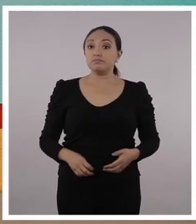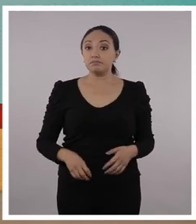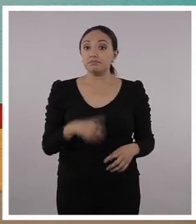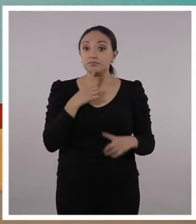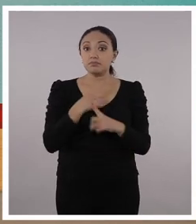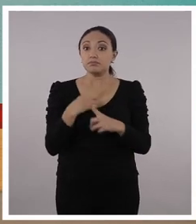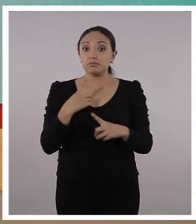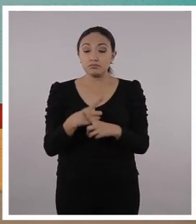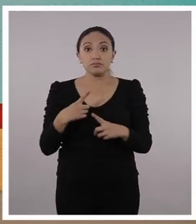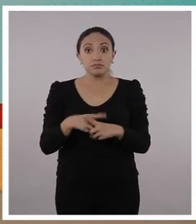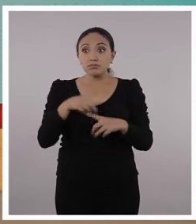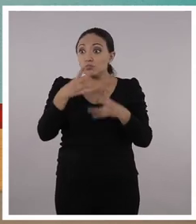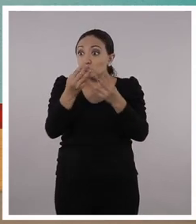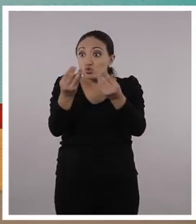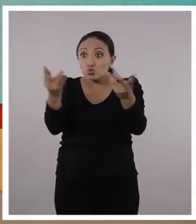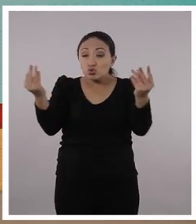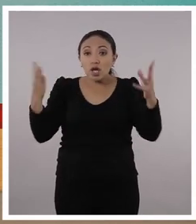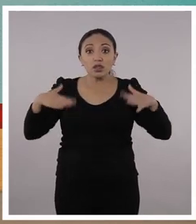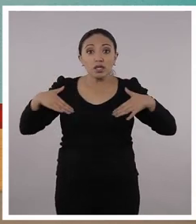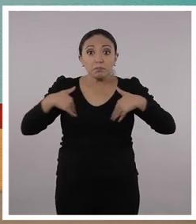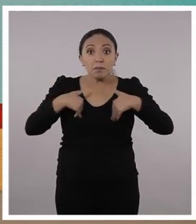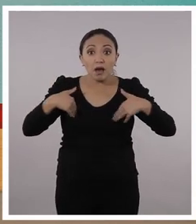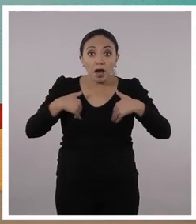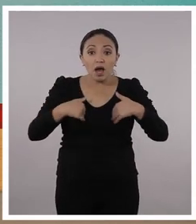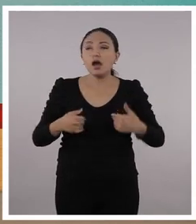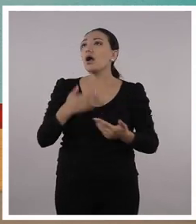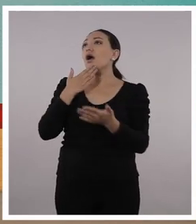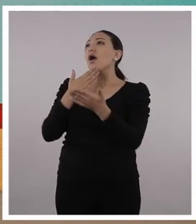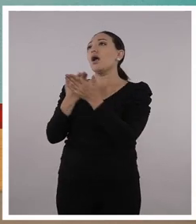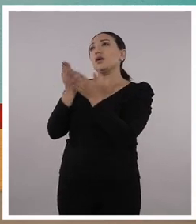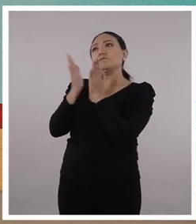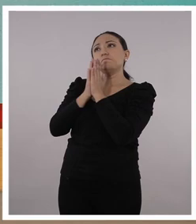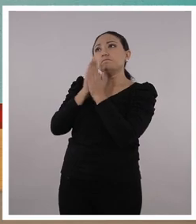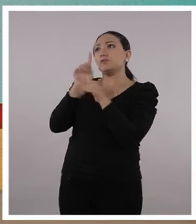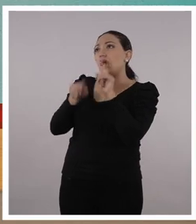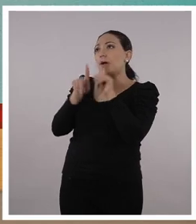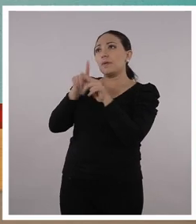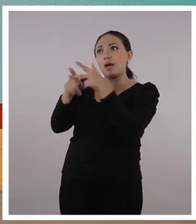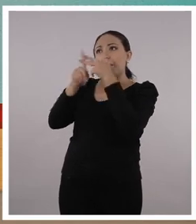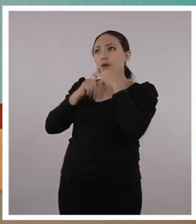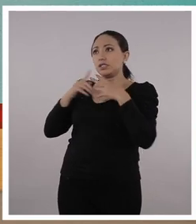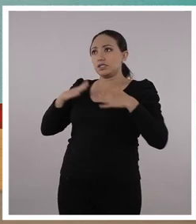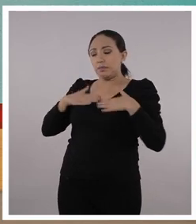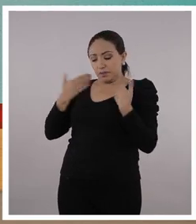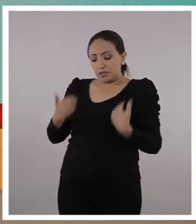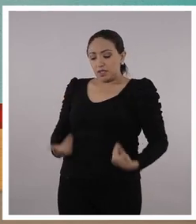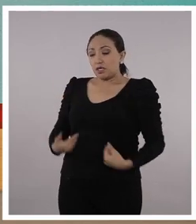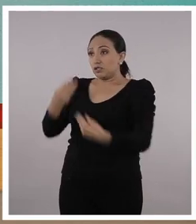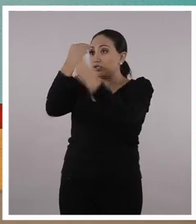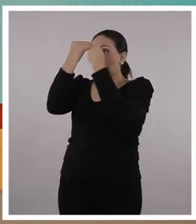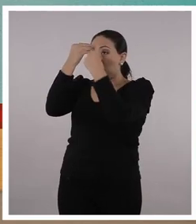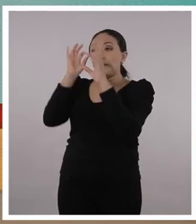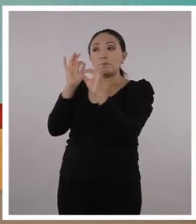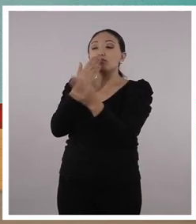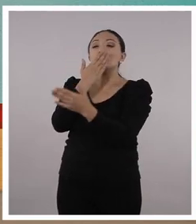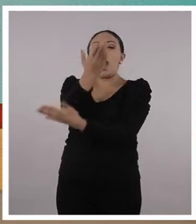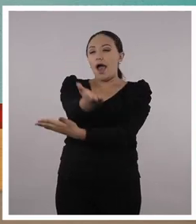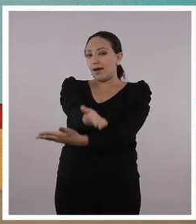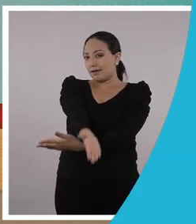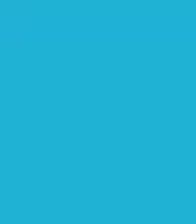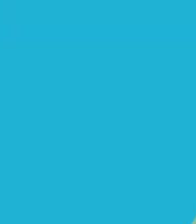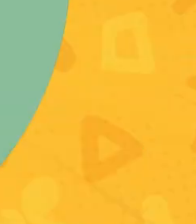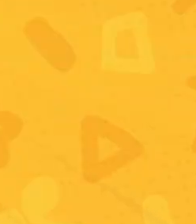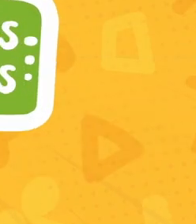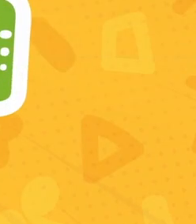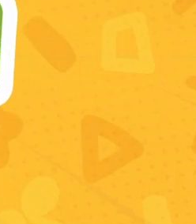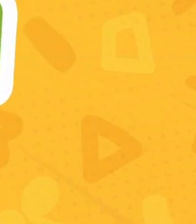Es increíble todo lo que hay en la selva. Gracias, Yanma, por prestarme tu ropa y enseñarme tanto. ¡Mua!